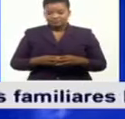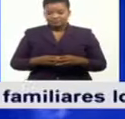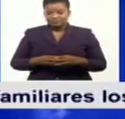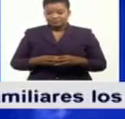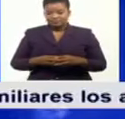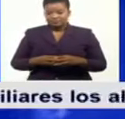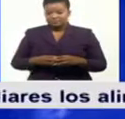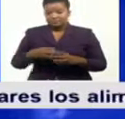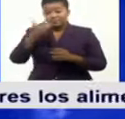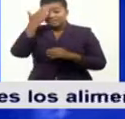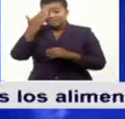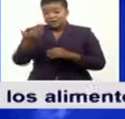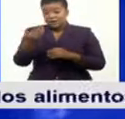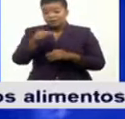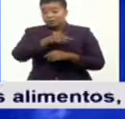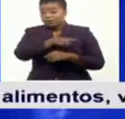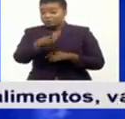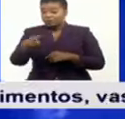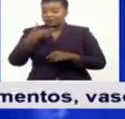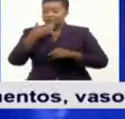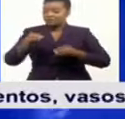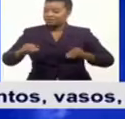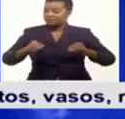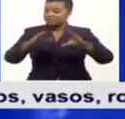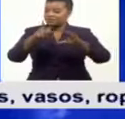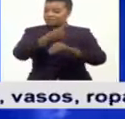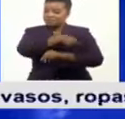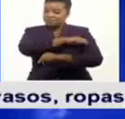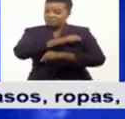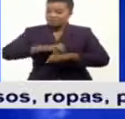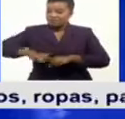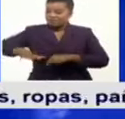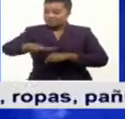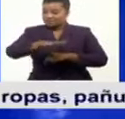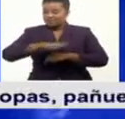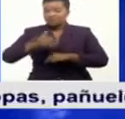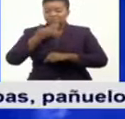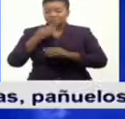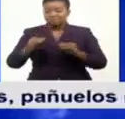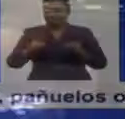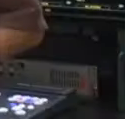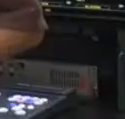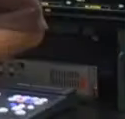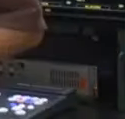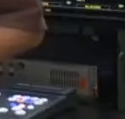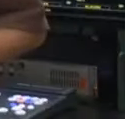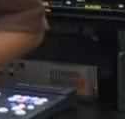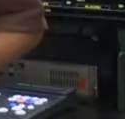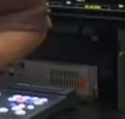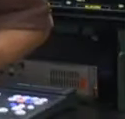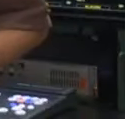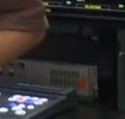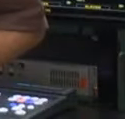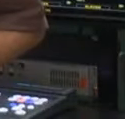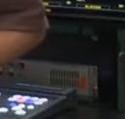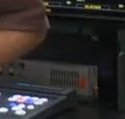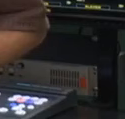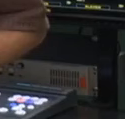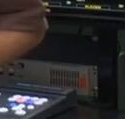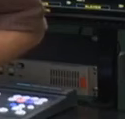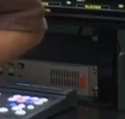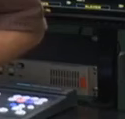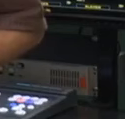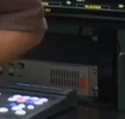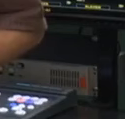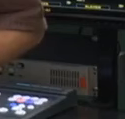el doctor Durán, los buenos días para el resto del equipo de la conferencia y por supuesto para toda la teleaudiencia del país. En este